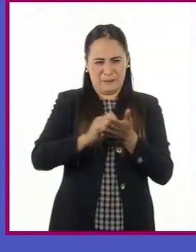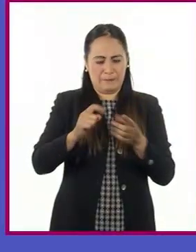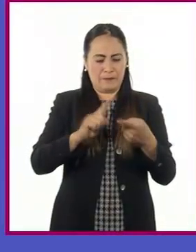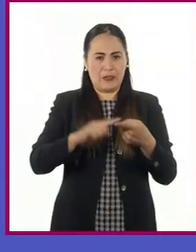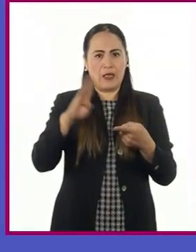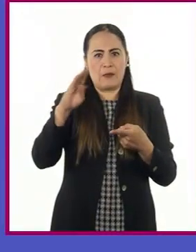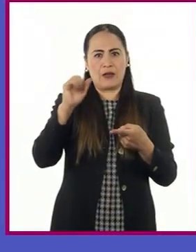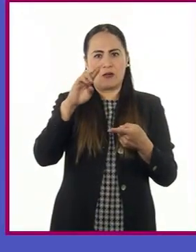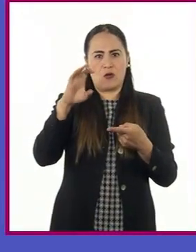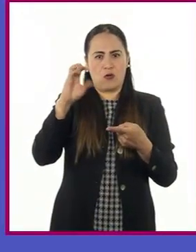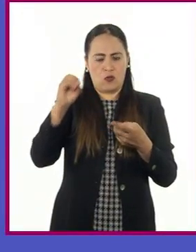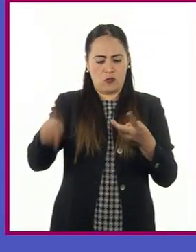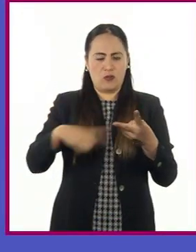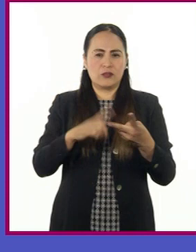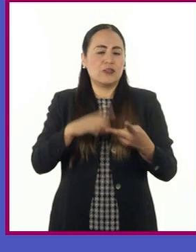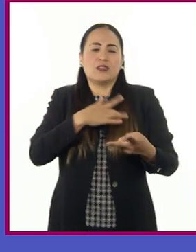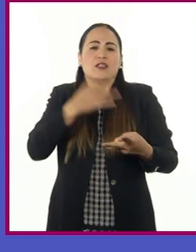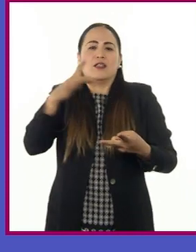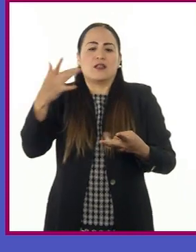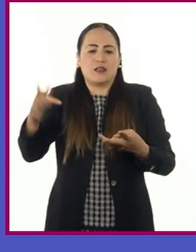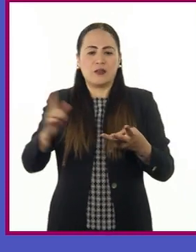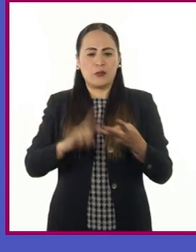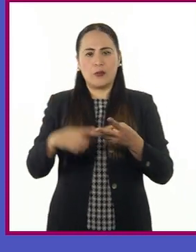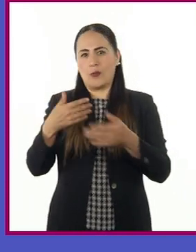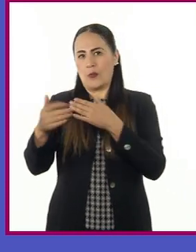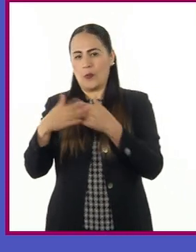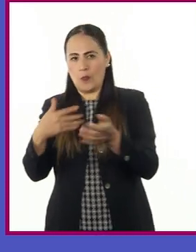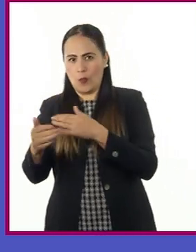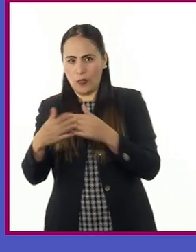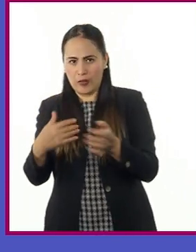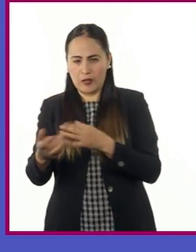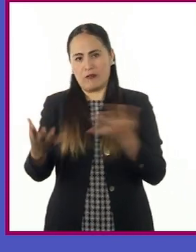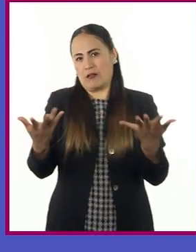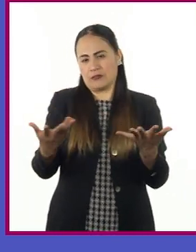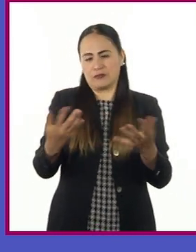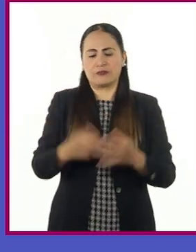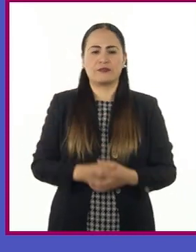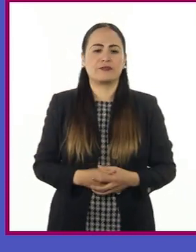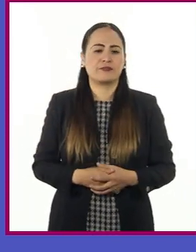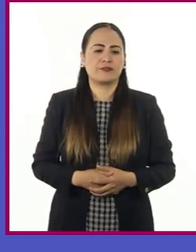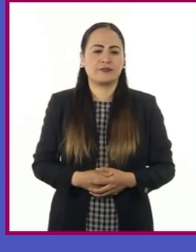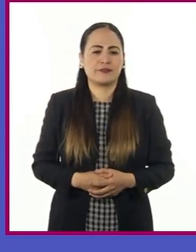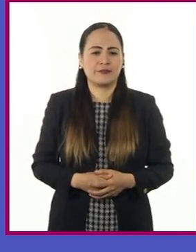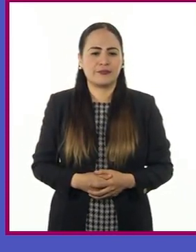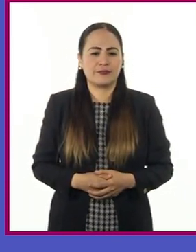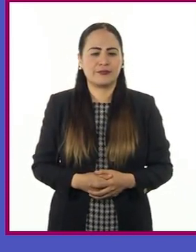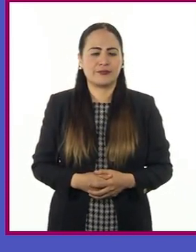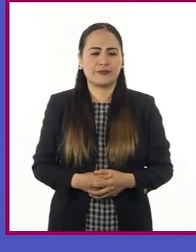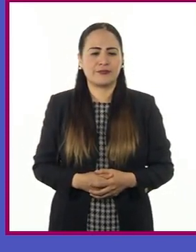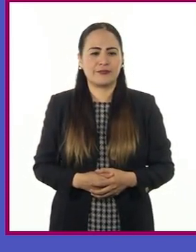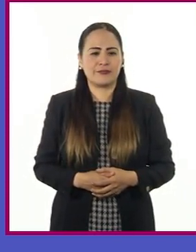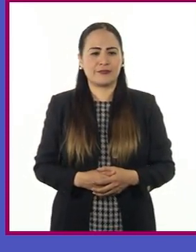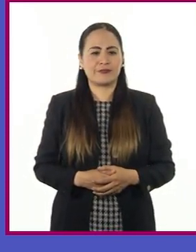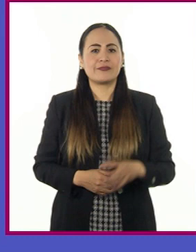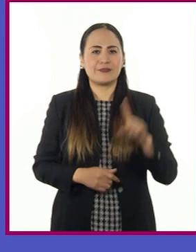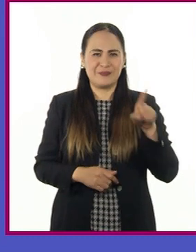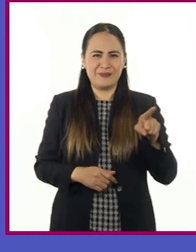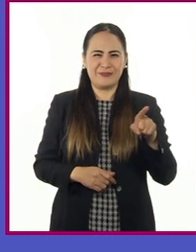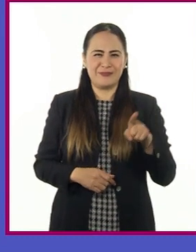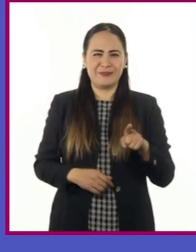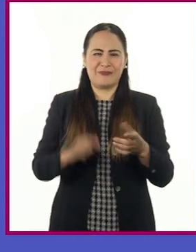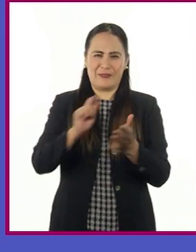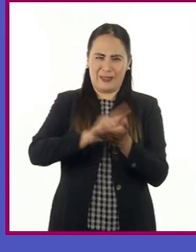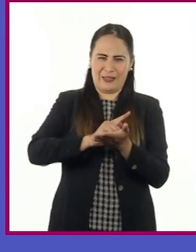el romanticismo y el vanguardismo o las vanguardias. La literatura barroca